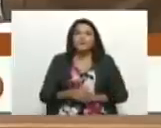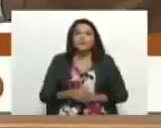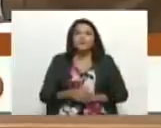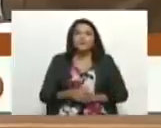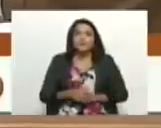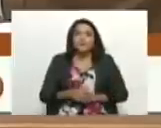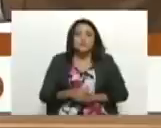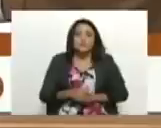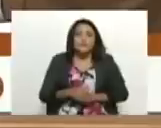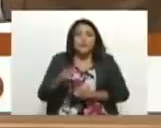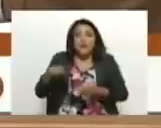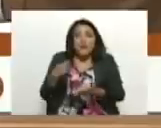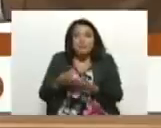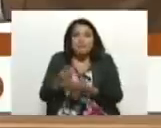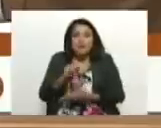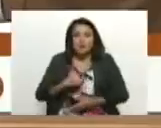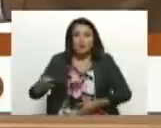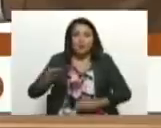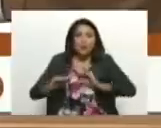compra alcaldes,